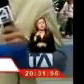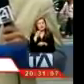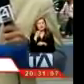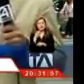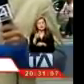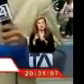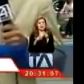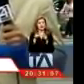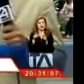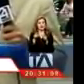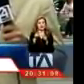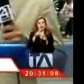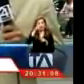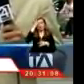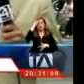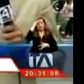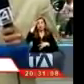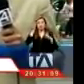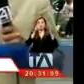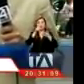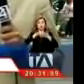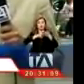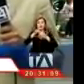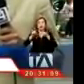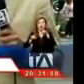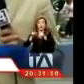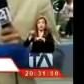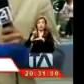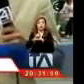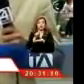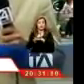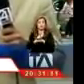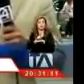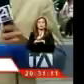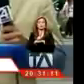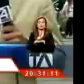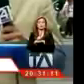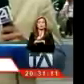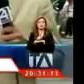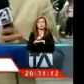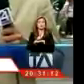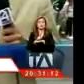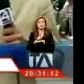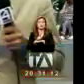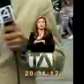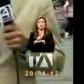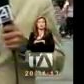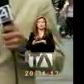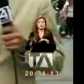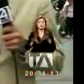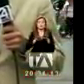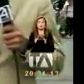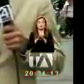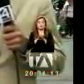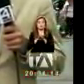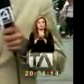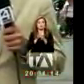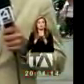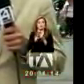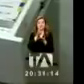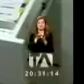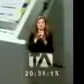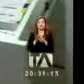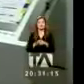lista roja y ya no son más contratados. Y se trata en el menor tiempo posible de suplantar la necesidad de esa medicina que